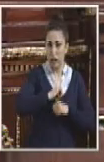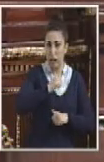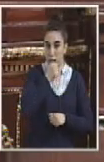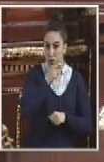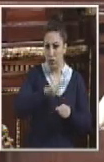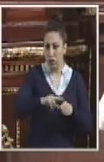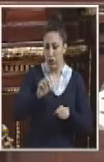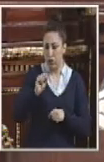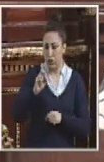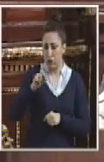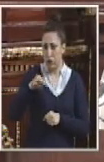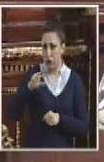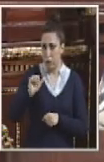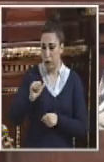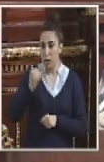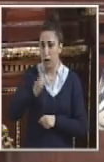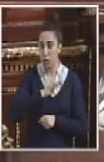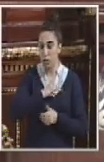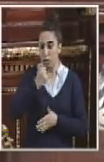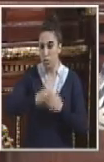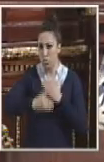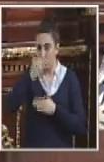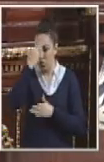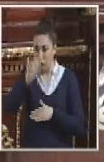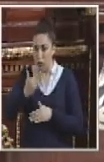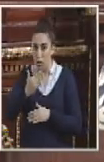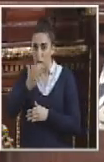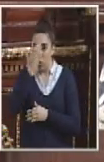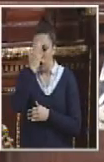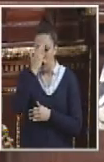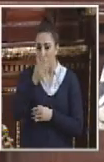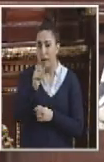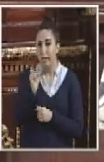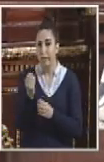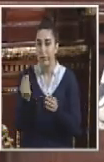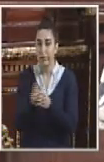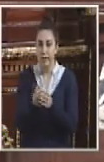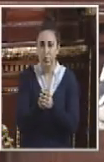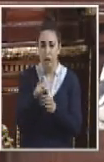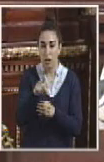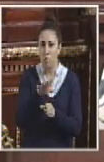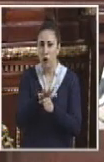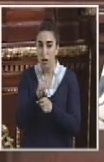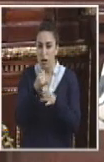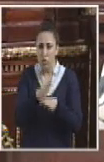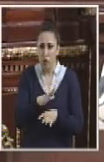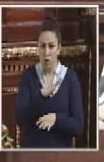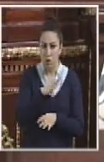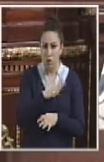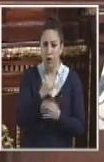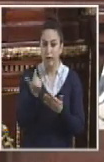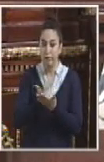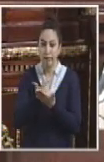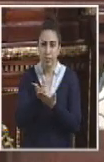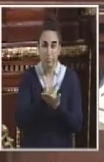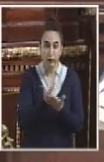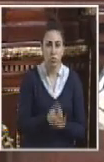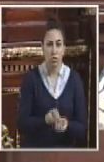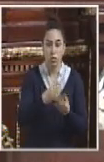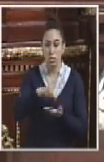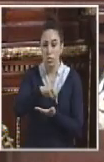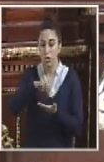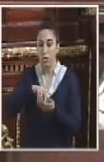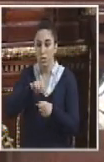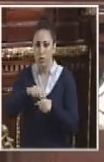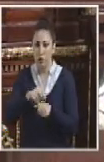públicos y que nos permita tener un mayor control de este tipo de información, así como del inventario de